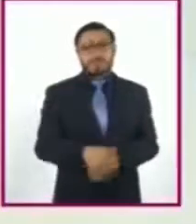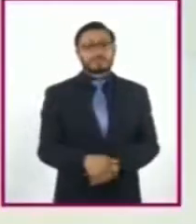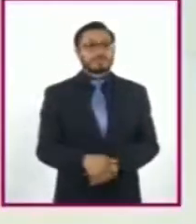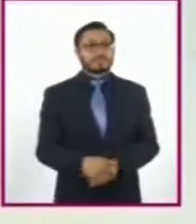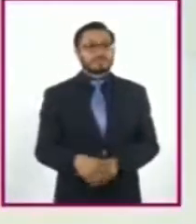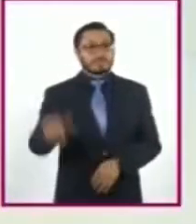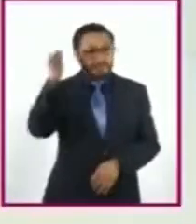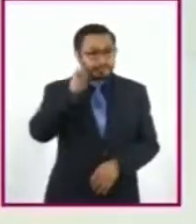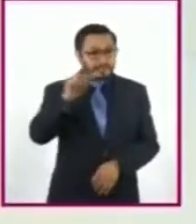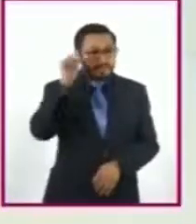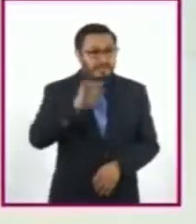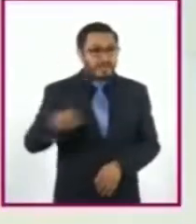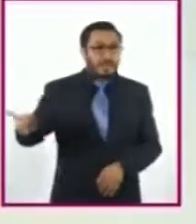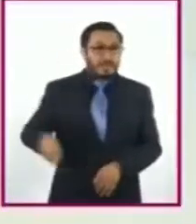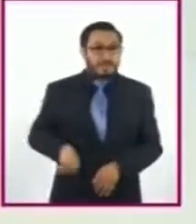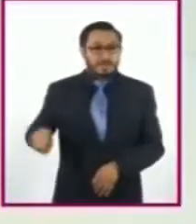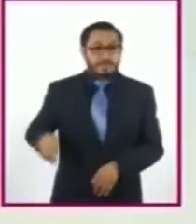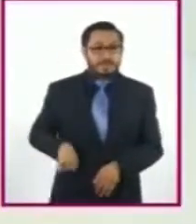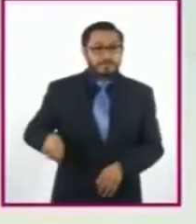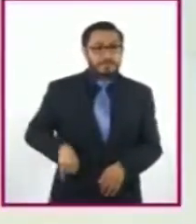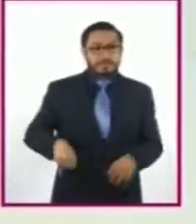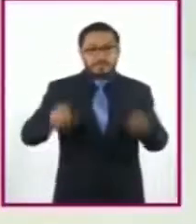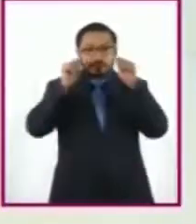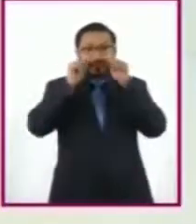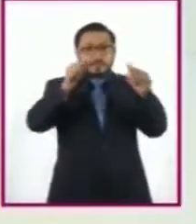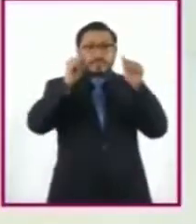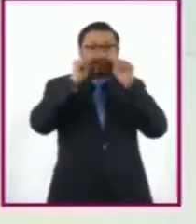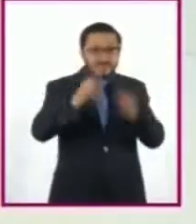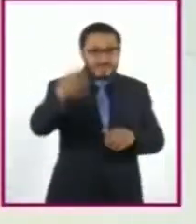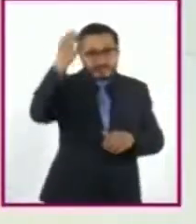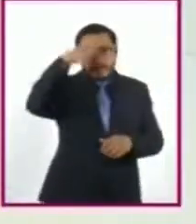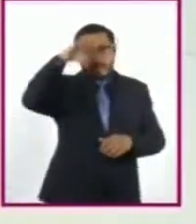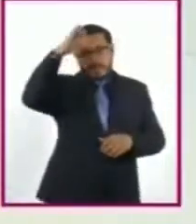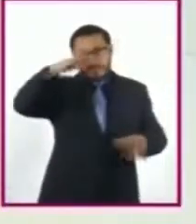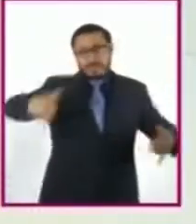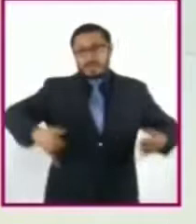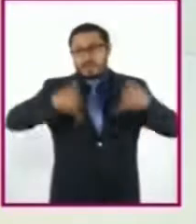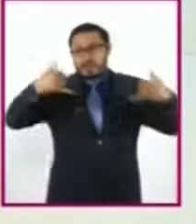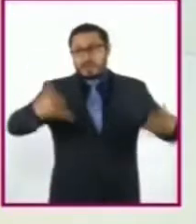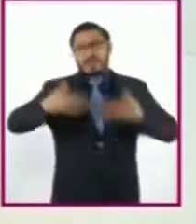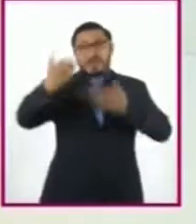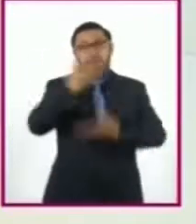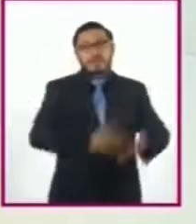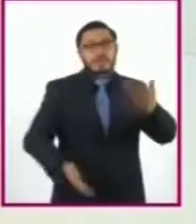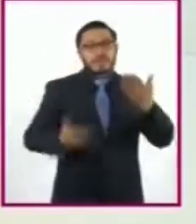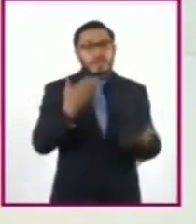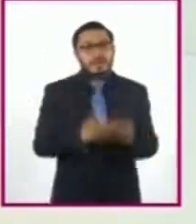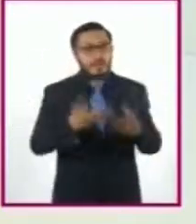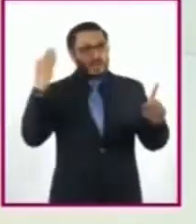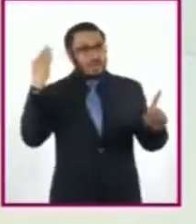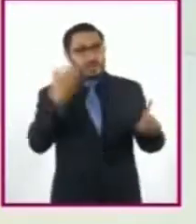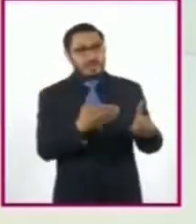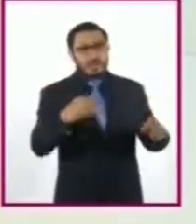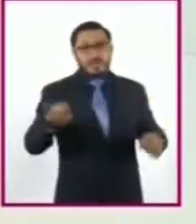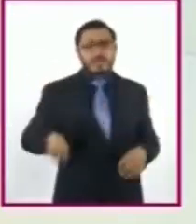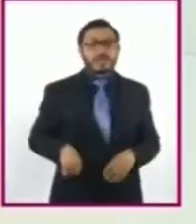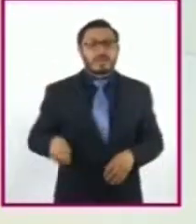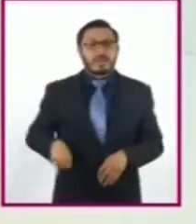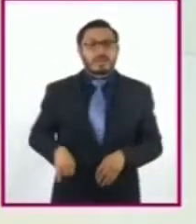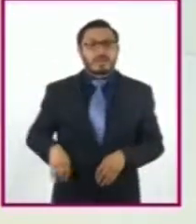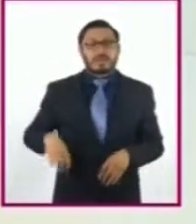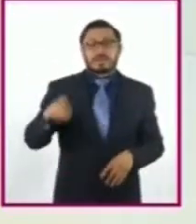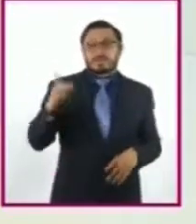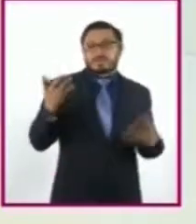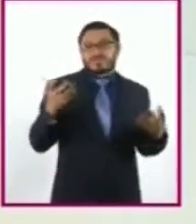Siempre es muy interesante escuchar la experiencia de otros jóvenes para compartir expectativas, intereses e